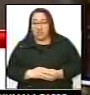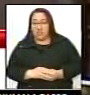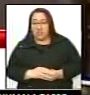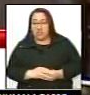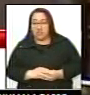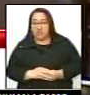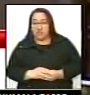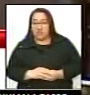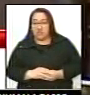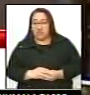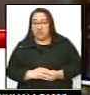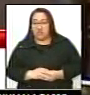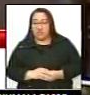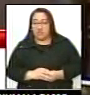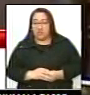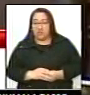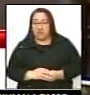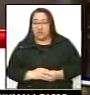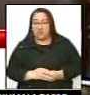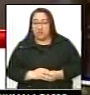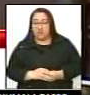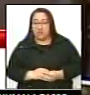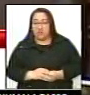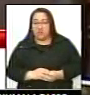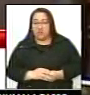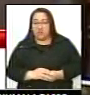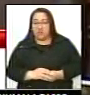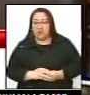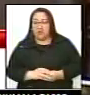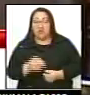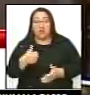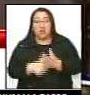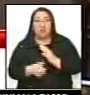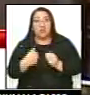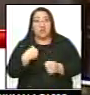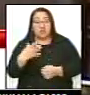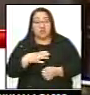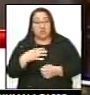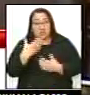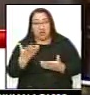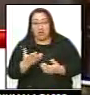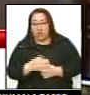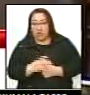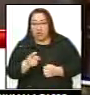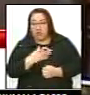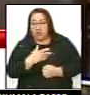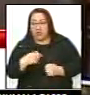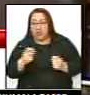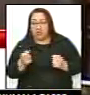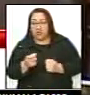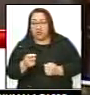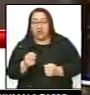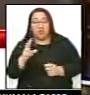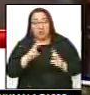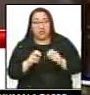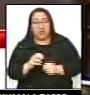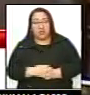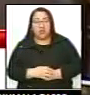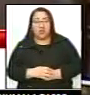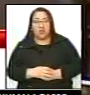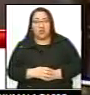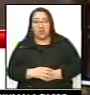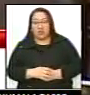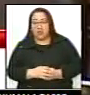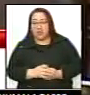sellada, señor presidente, sirva el presente para expresarle mi cordial saludo y mi condición de presidenta de la Comisión Investigadora